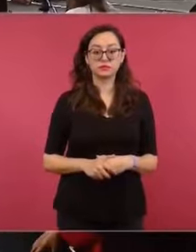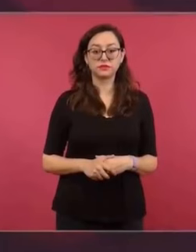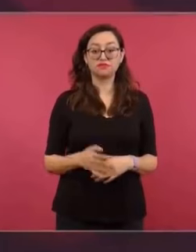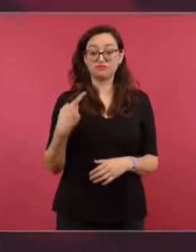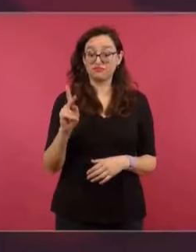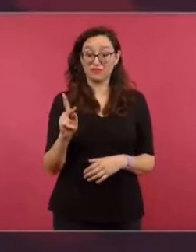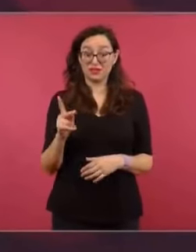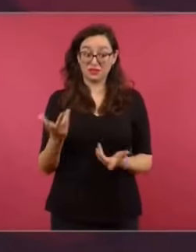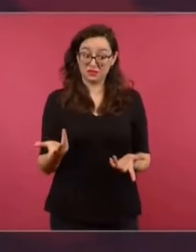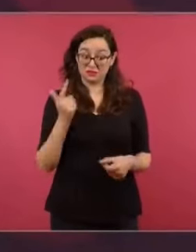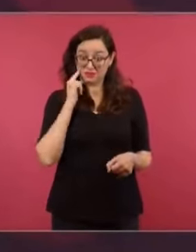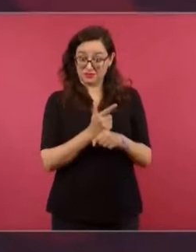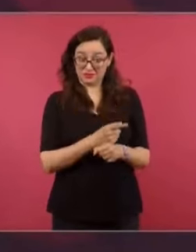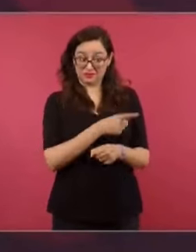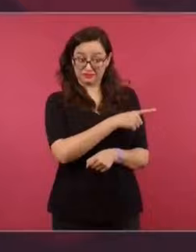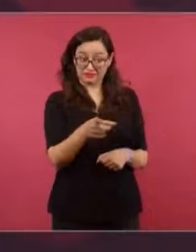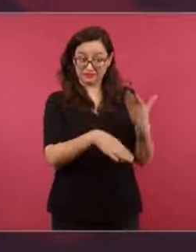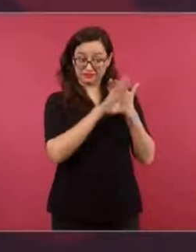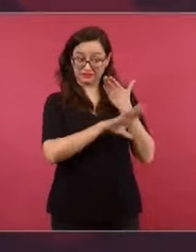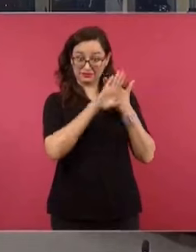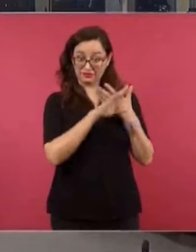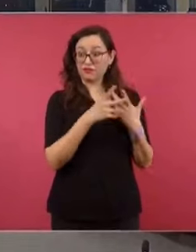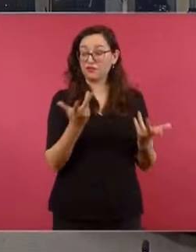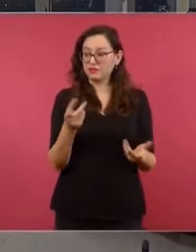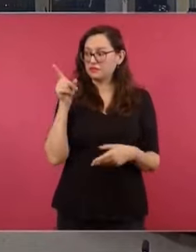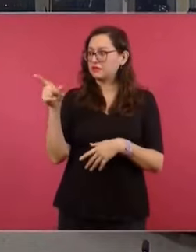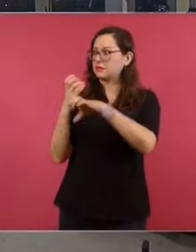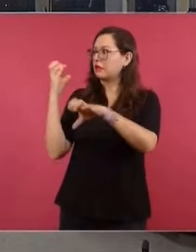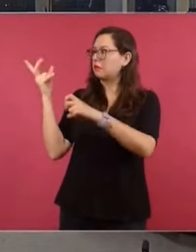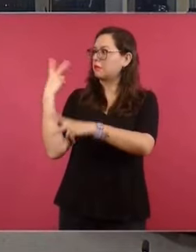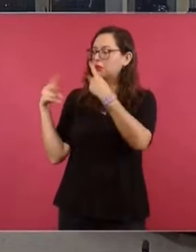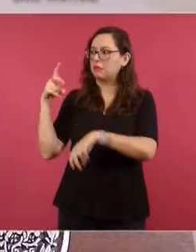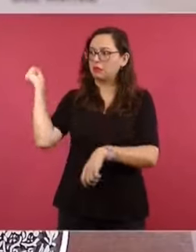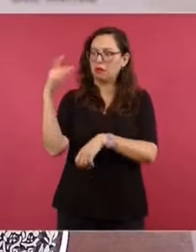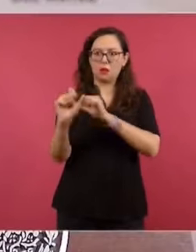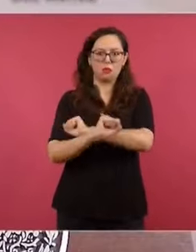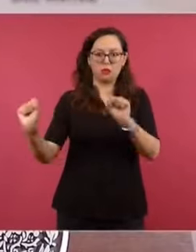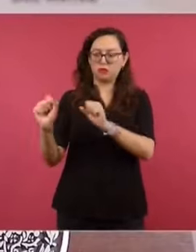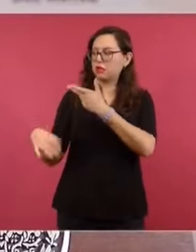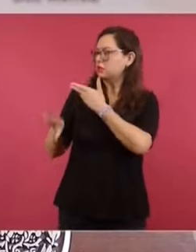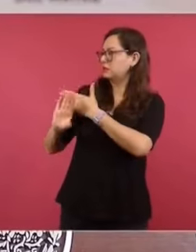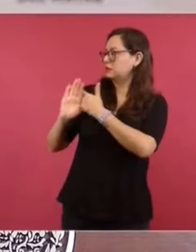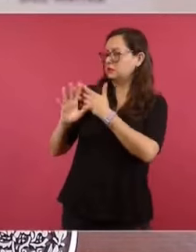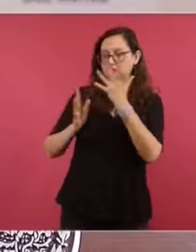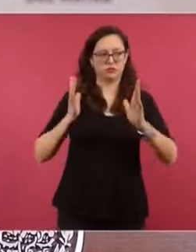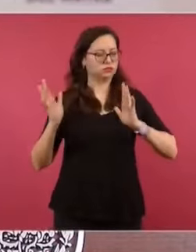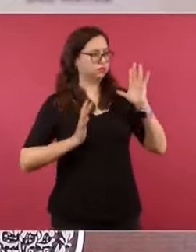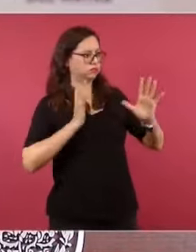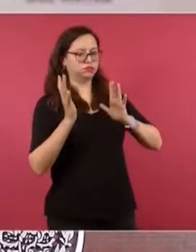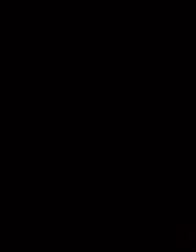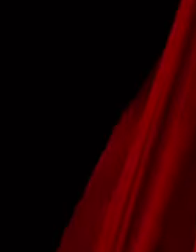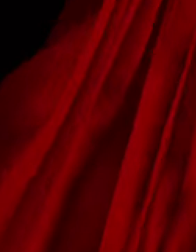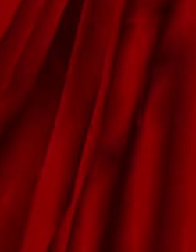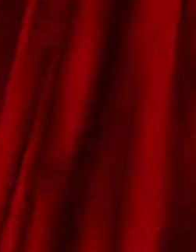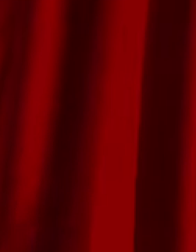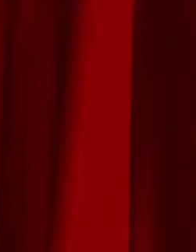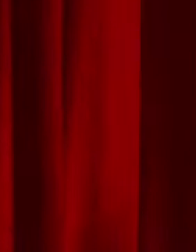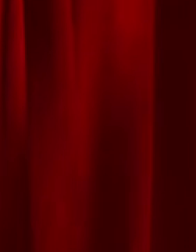andar evadiendo el acoso no solo de los provocadores que tiran las bombas los petardos sino también de los medios de manipulación